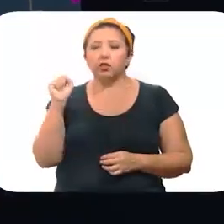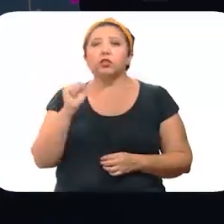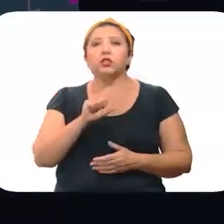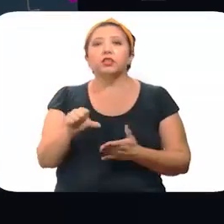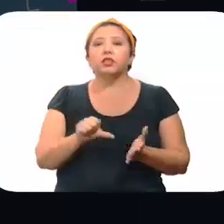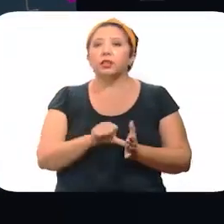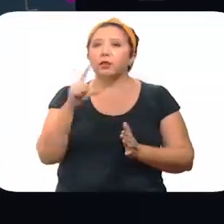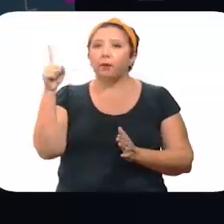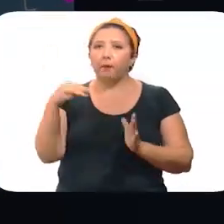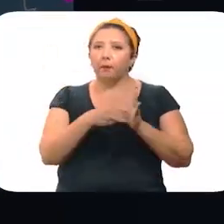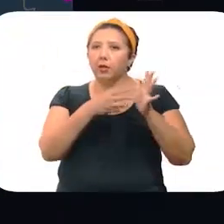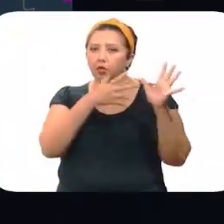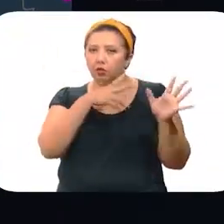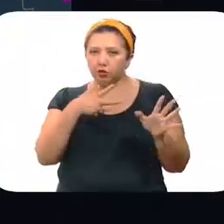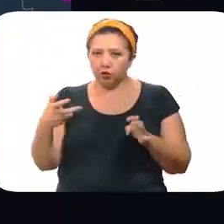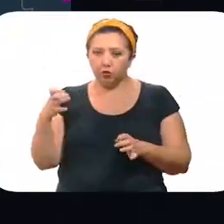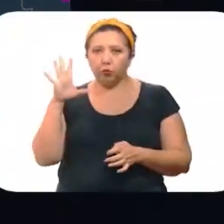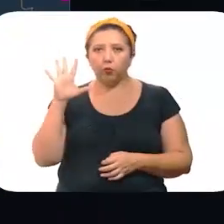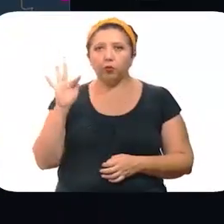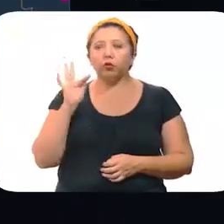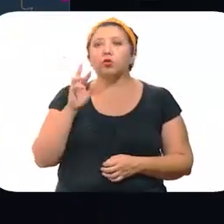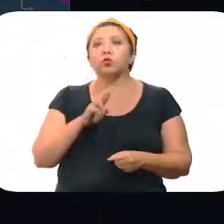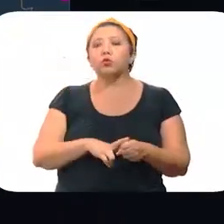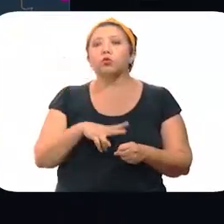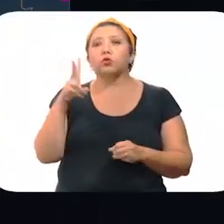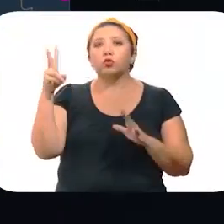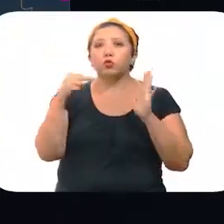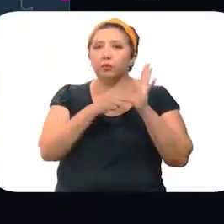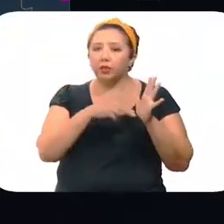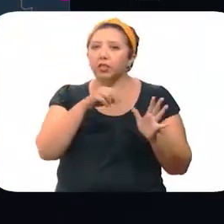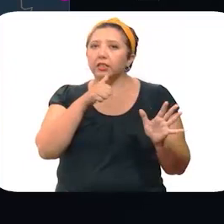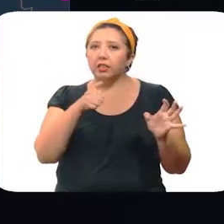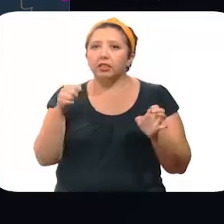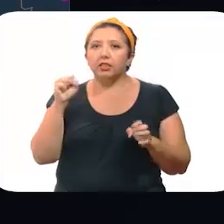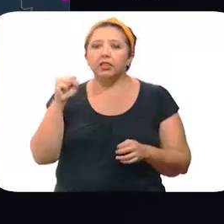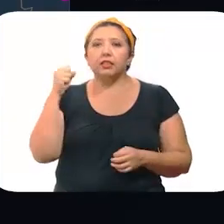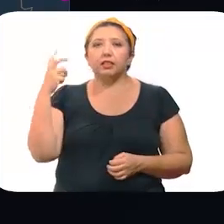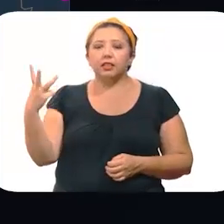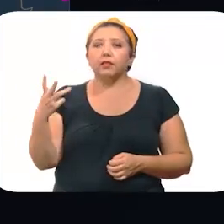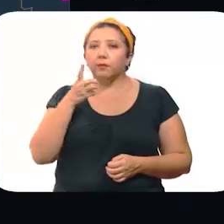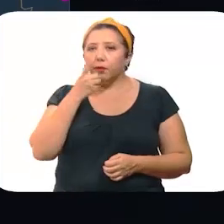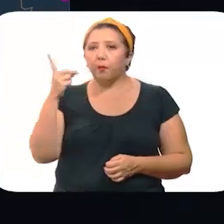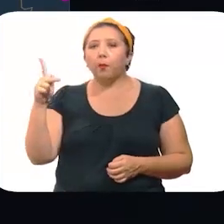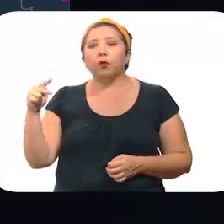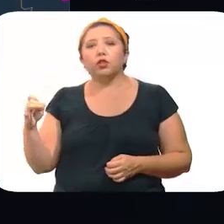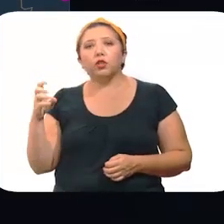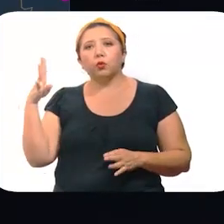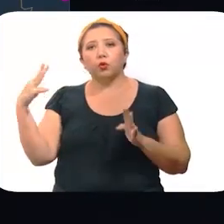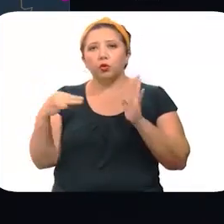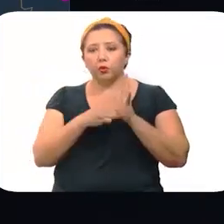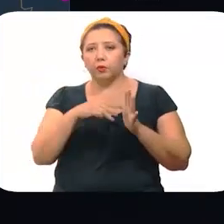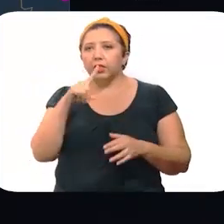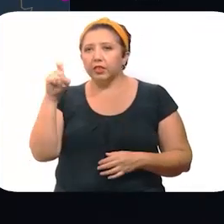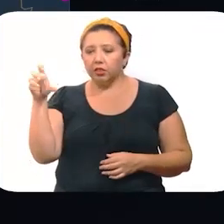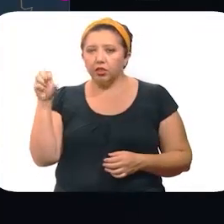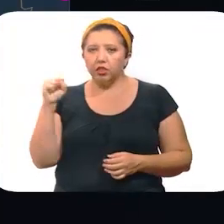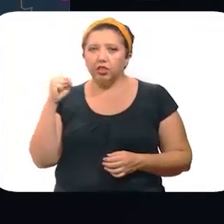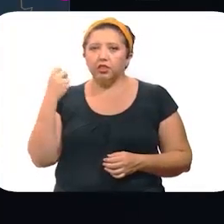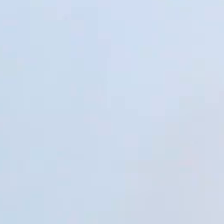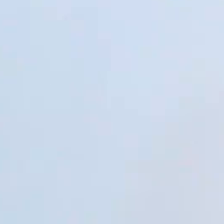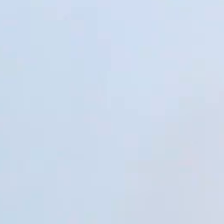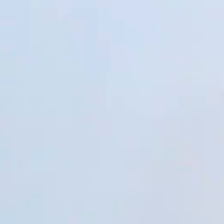zona centro 1.840, en la zona sur 2.663 y en la zona poniente